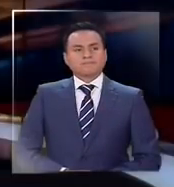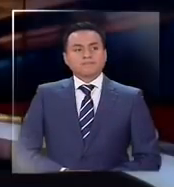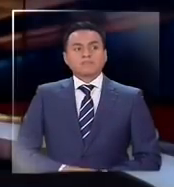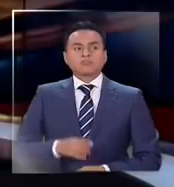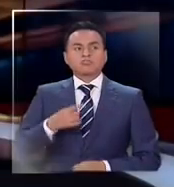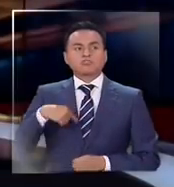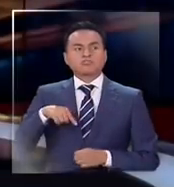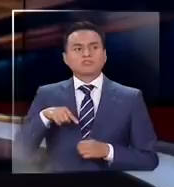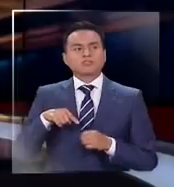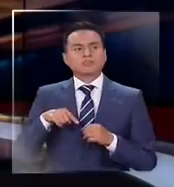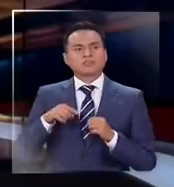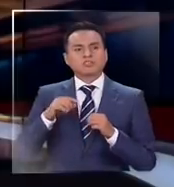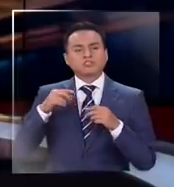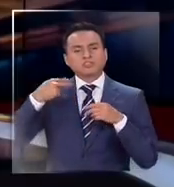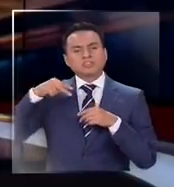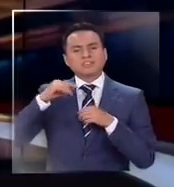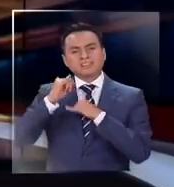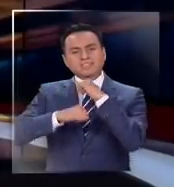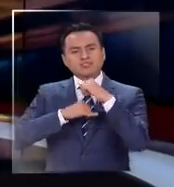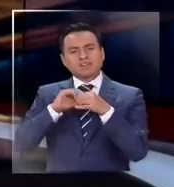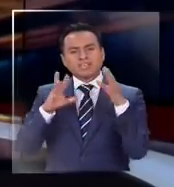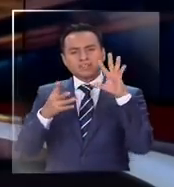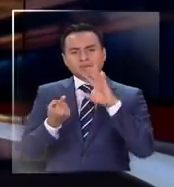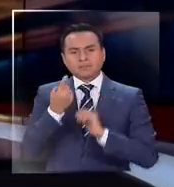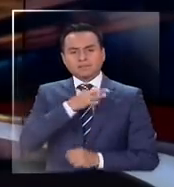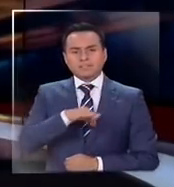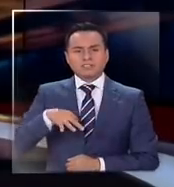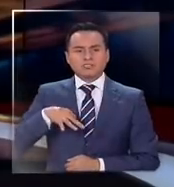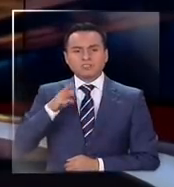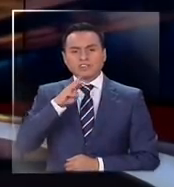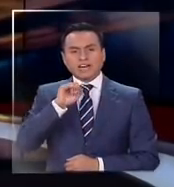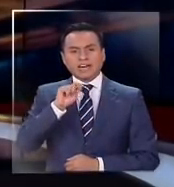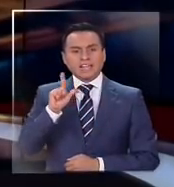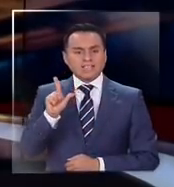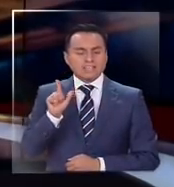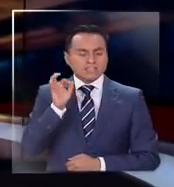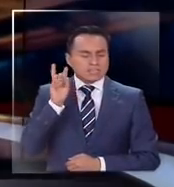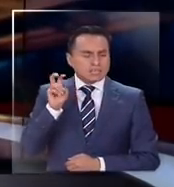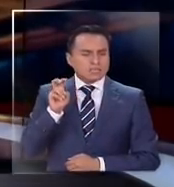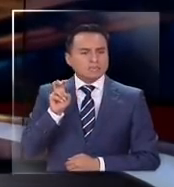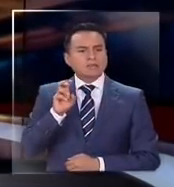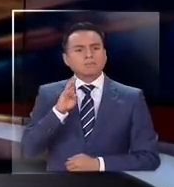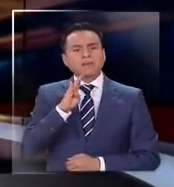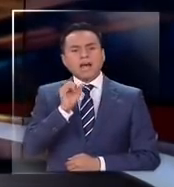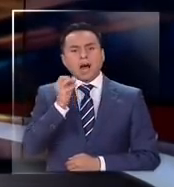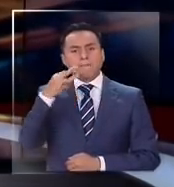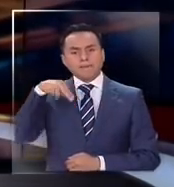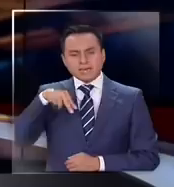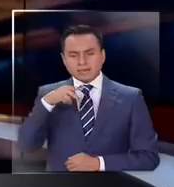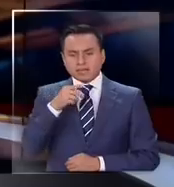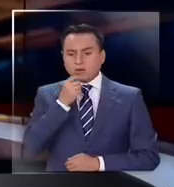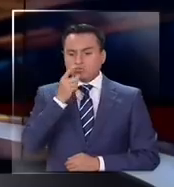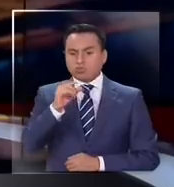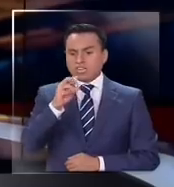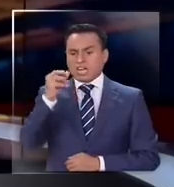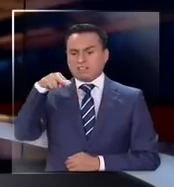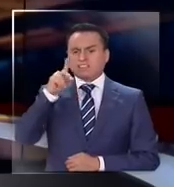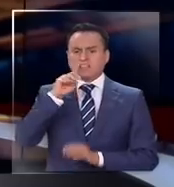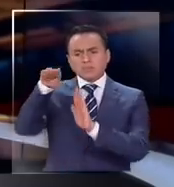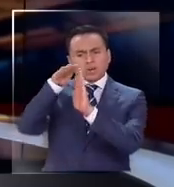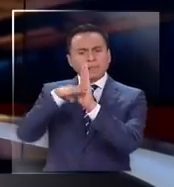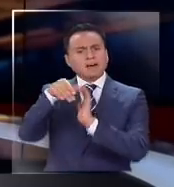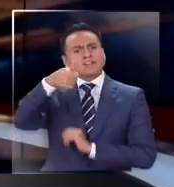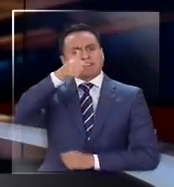Nos vamos a noticias internacionales. El primer ministro israelí, Benjamin Netanyahu, acusó a Irán de tener un